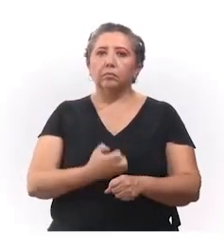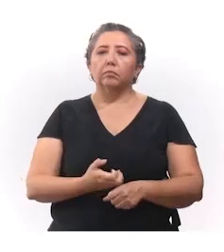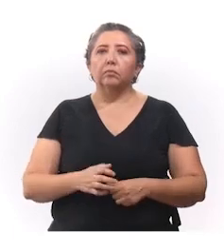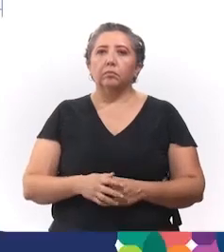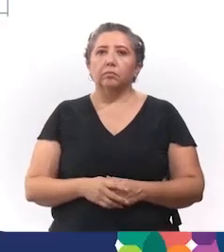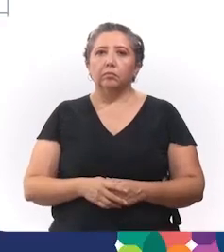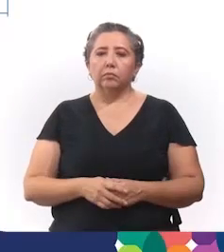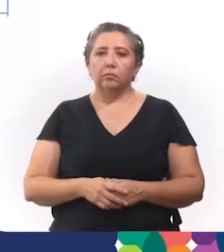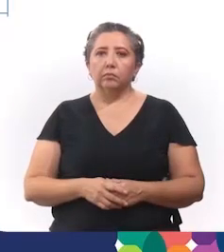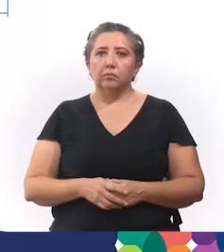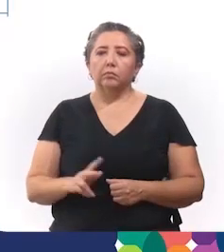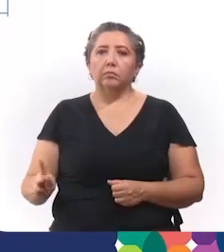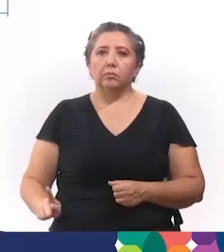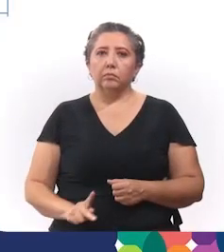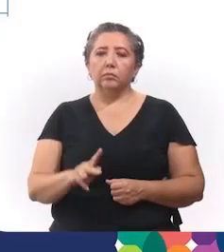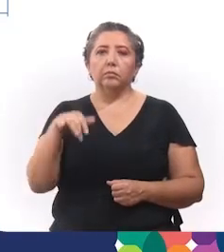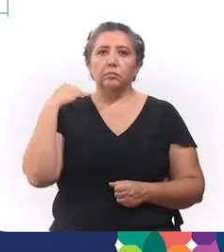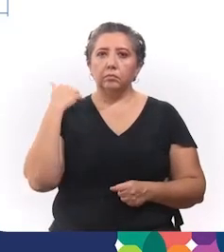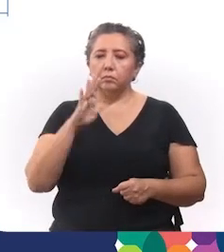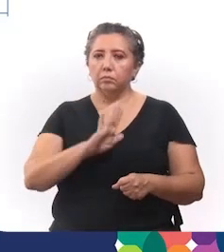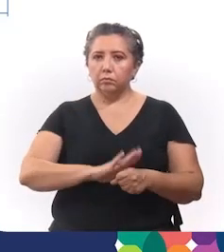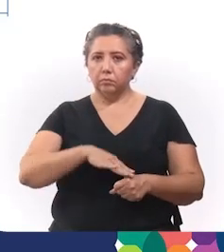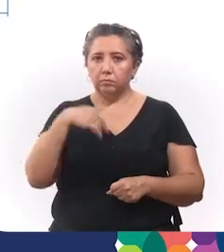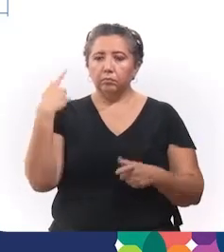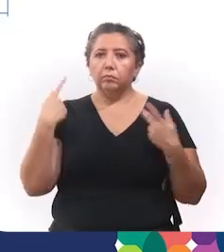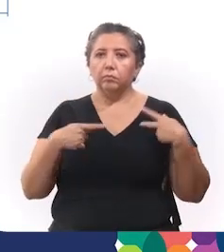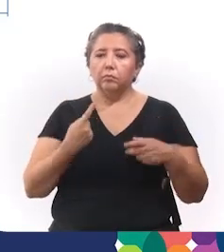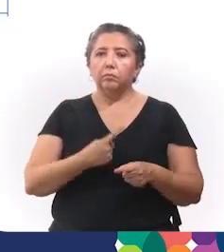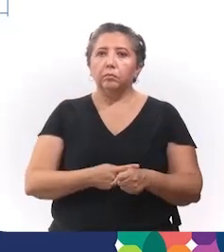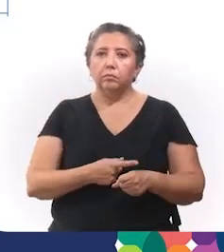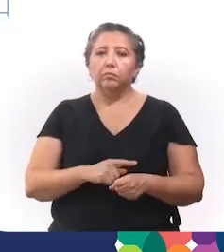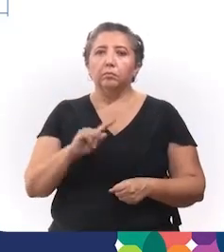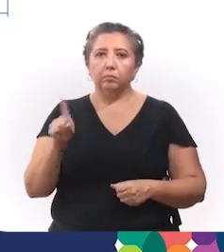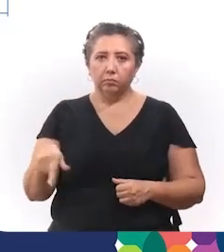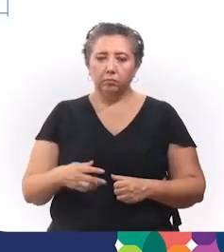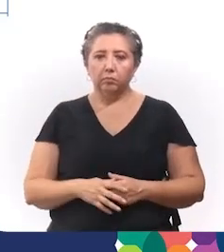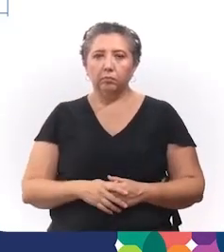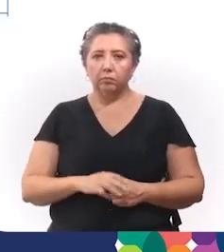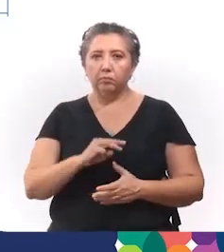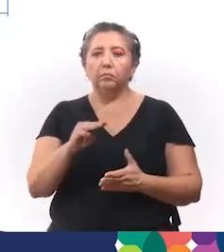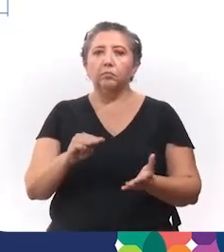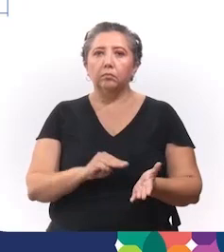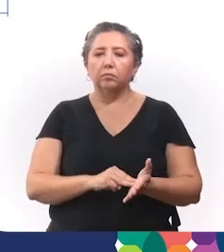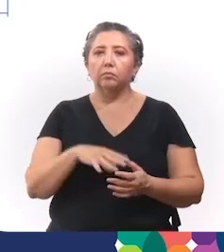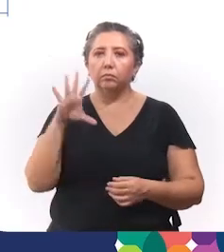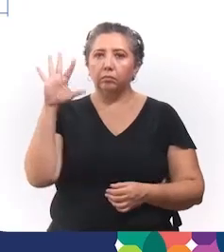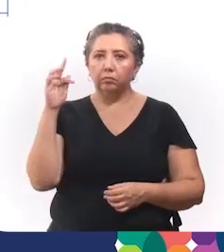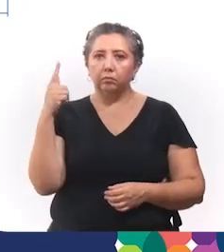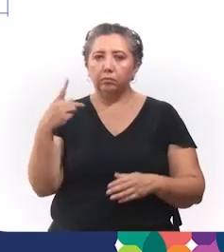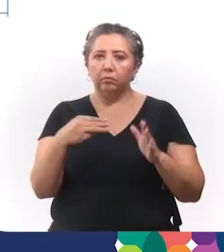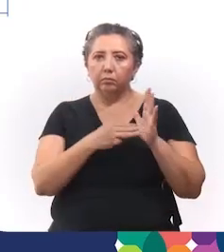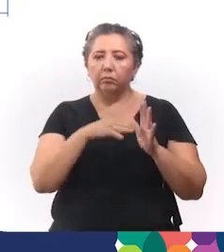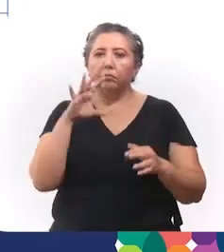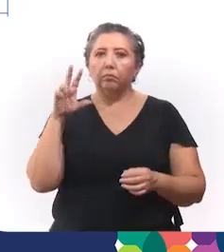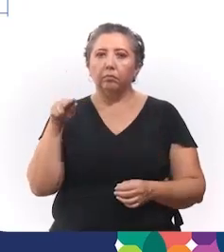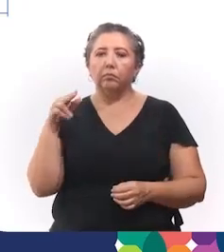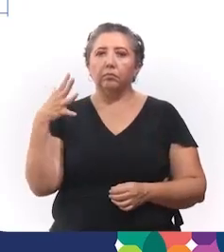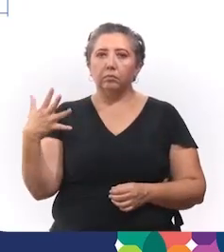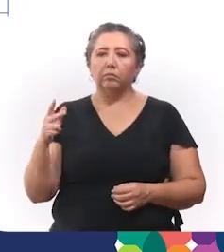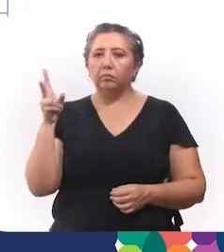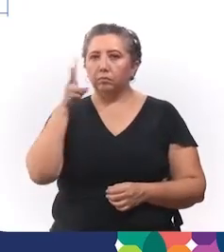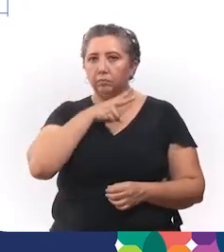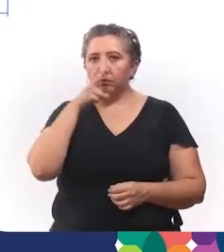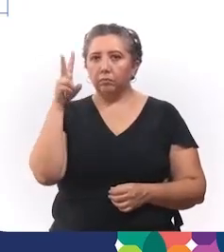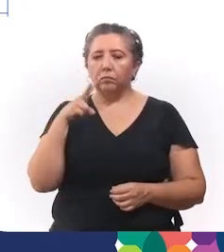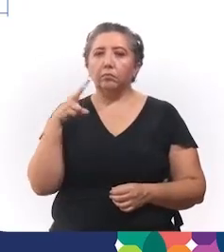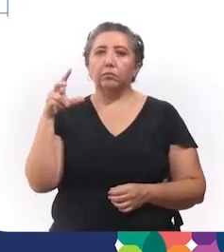estado. Los municipios de Yucatán con mayor número de personas contagiadas son Mérida, 41.085,